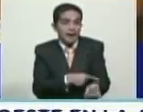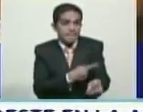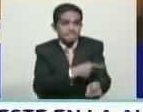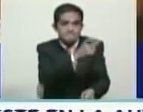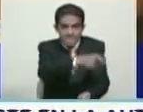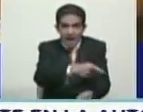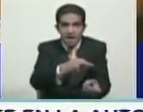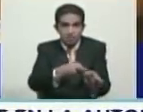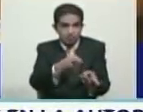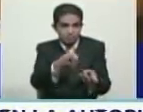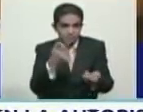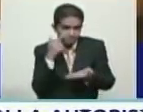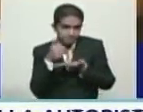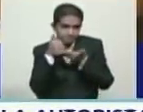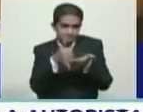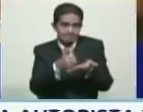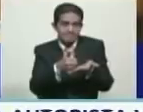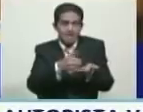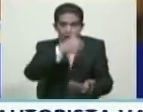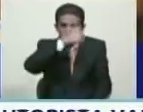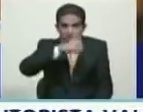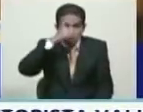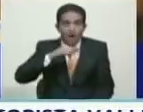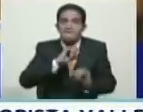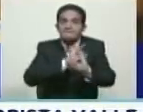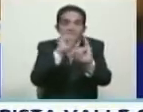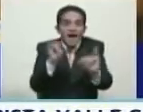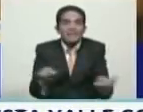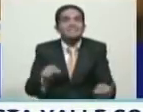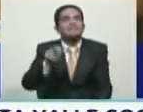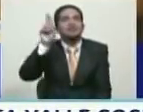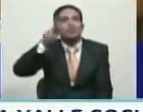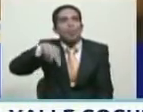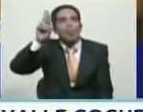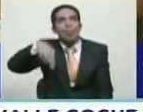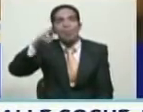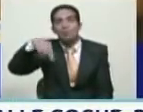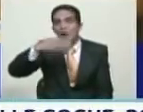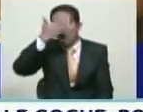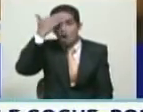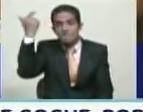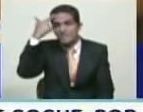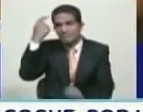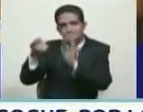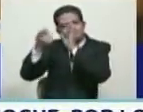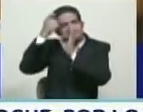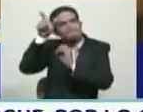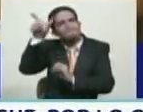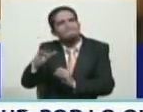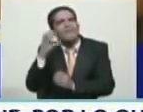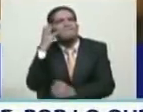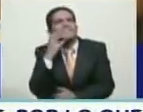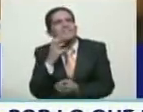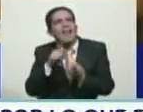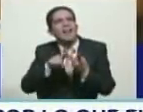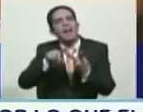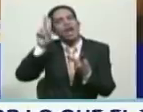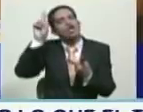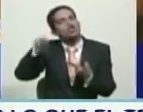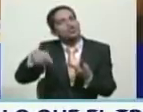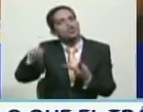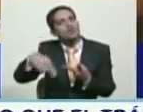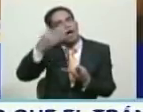gratuitamente la vista, feliz y nunca olvida a Fidel y nunca va a olvidar hasta su